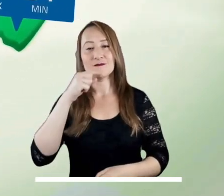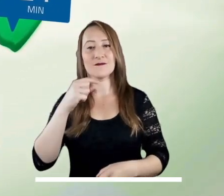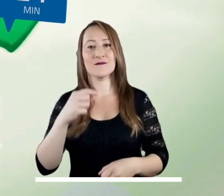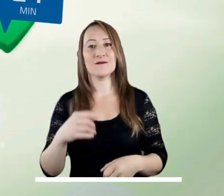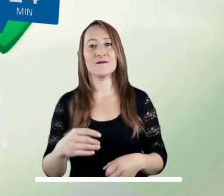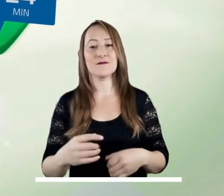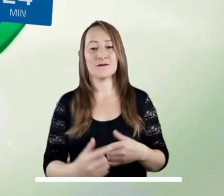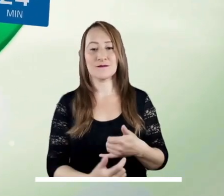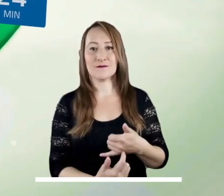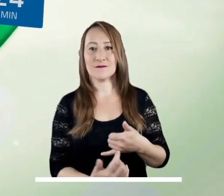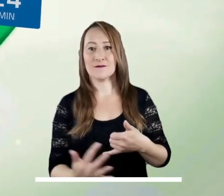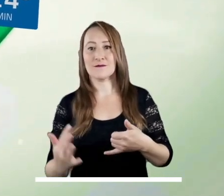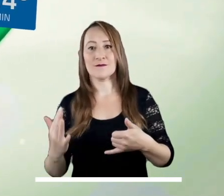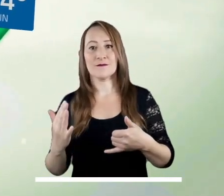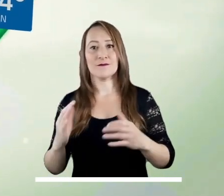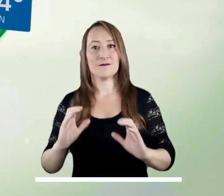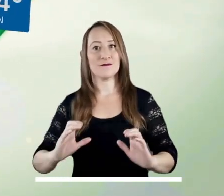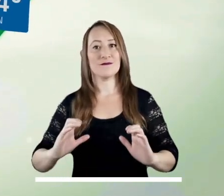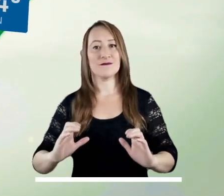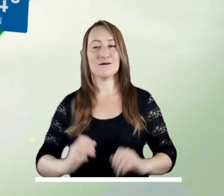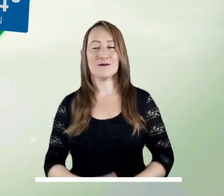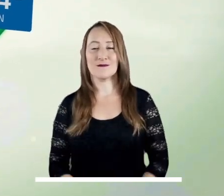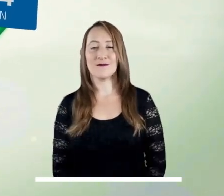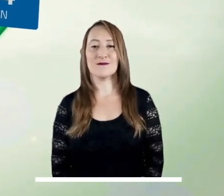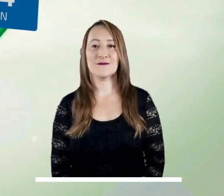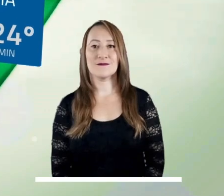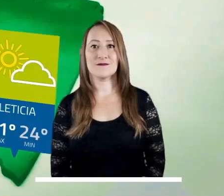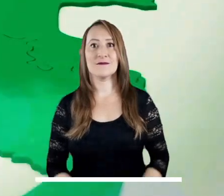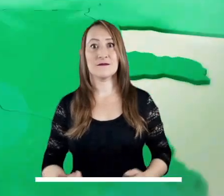Guainía, Baupés, Amazonas, Guaviare y Caquetá.